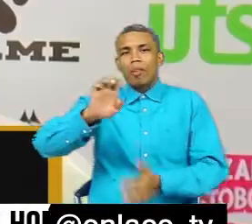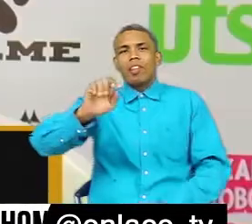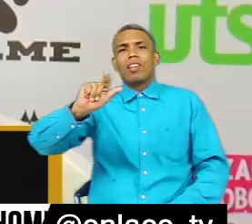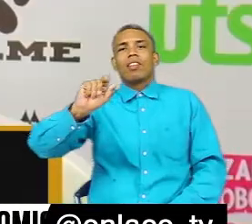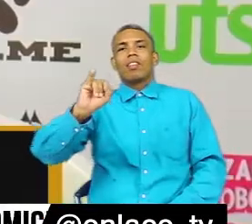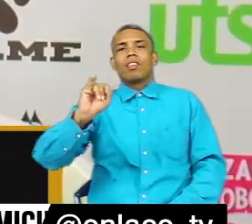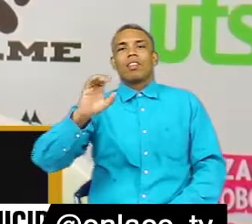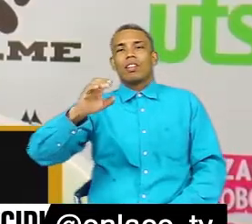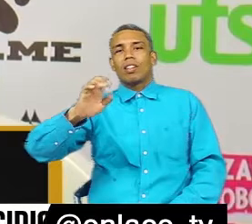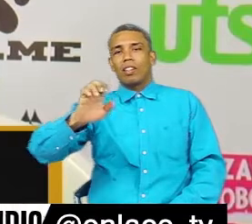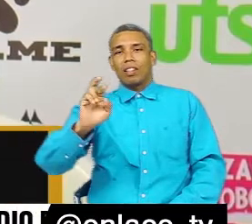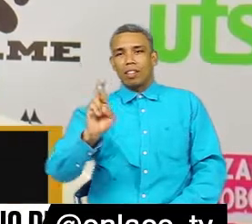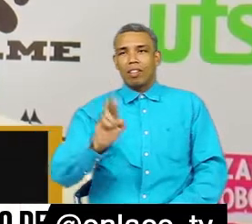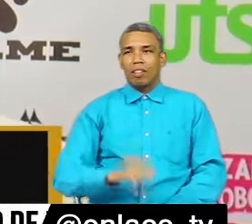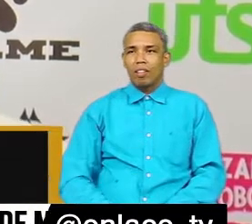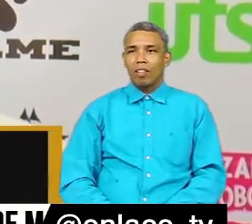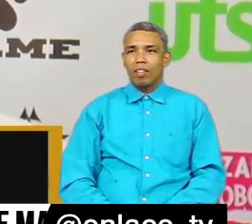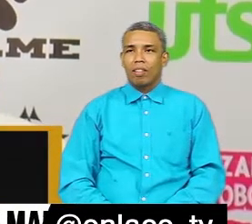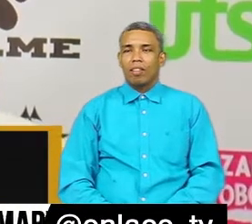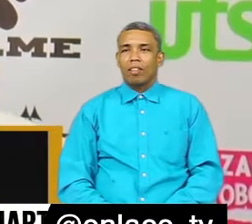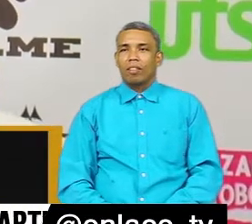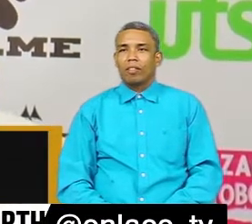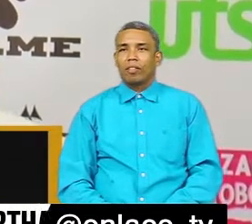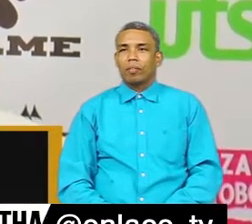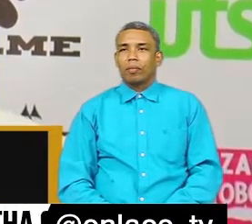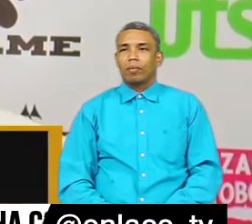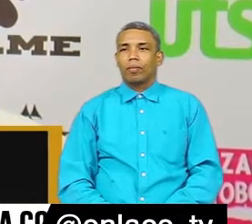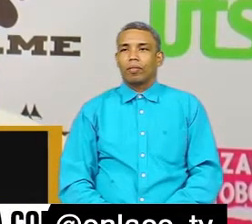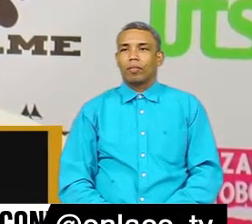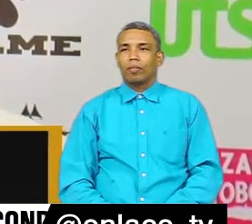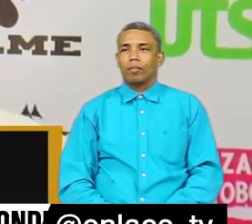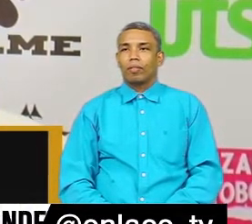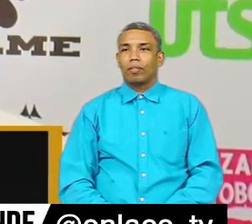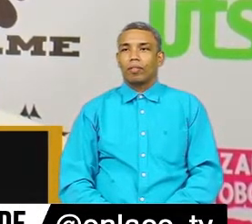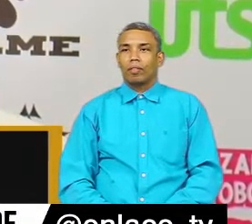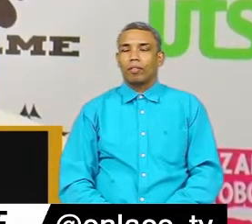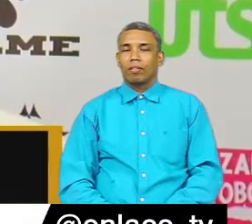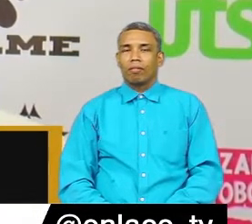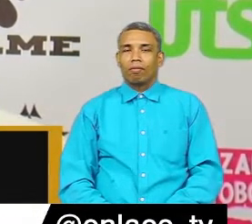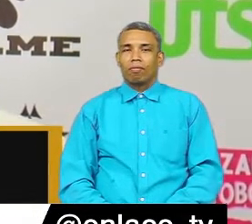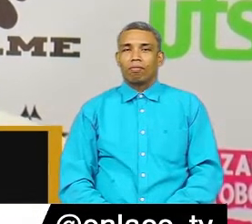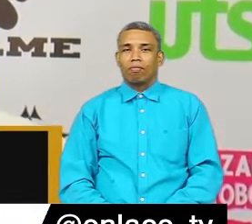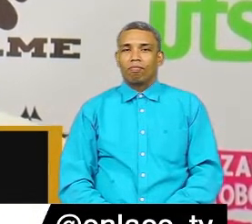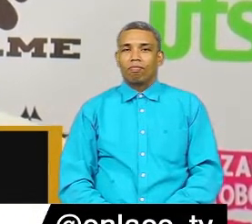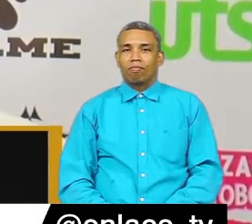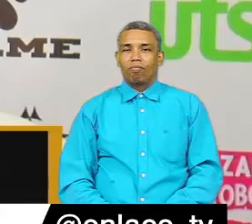Quiñones! Reconocer el esfuerzo, la atención